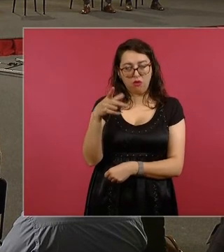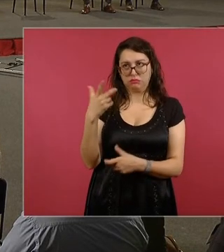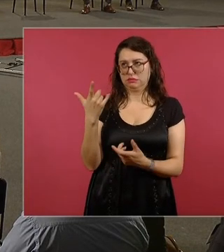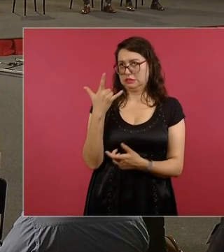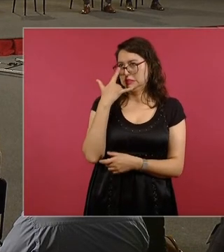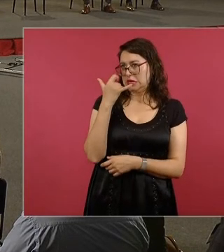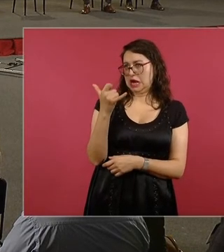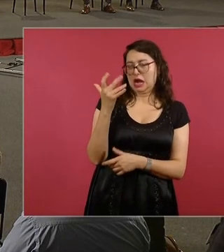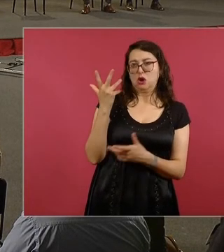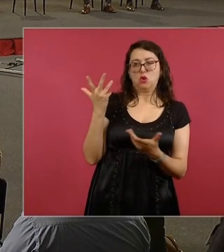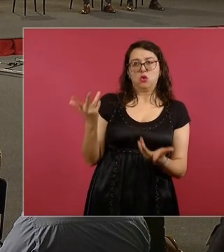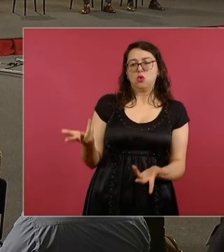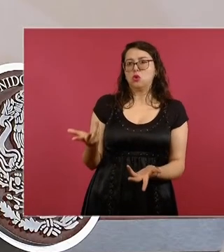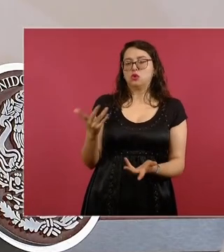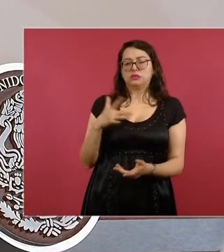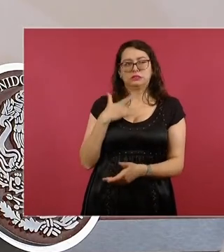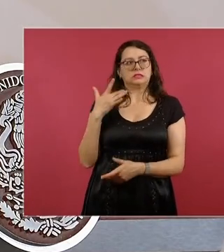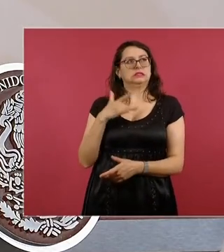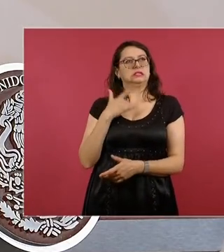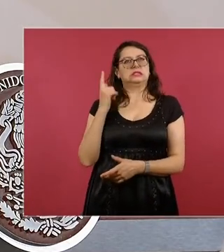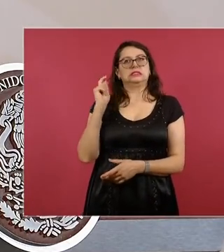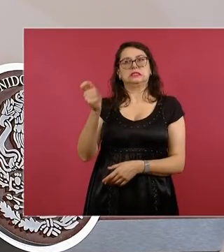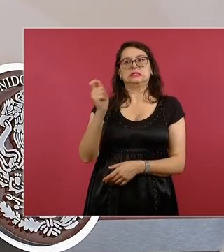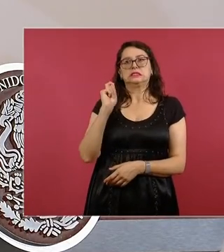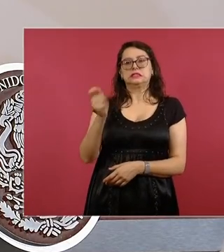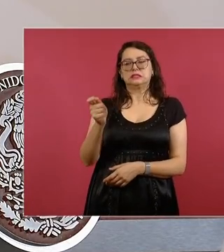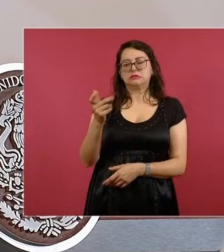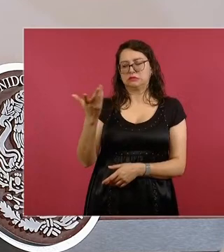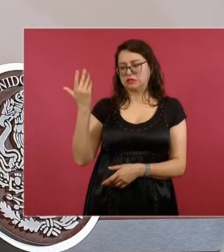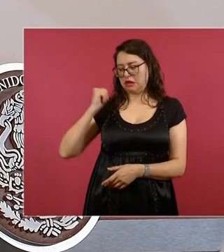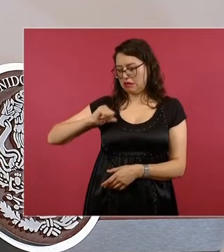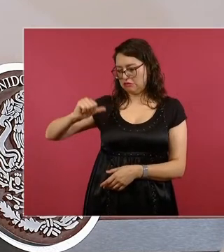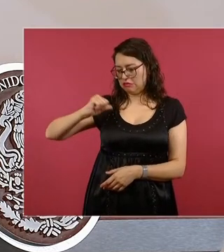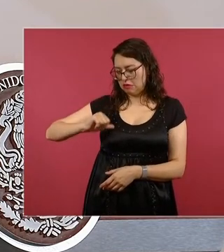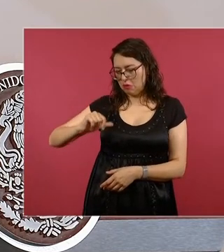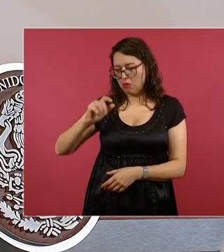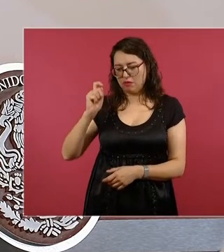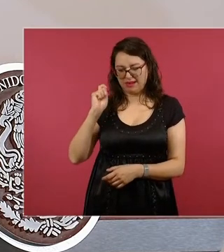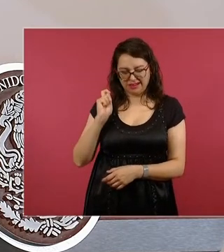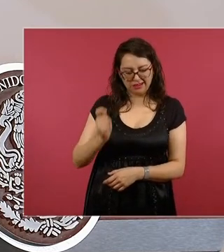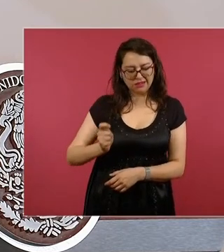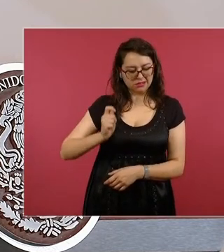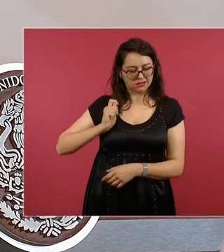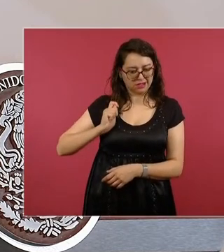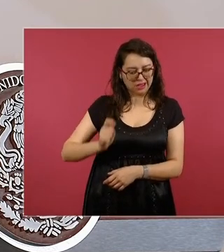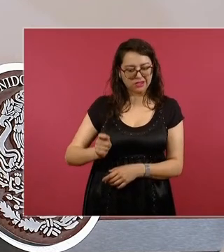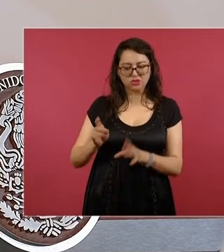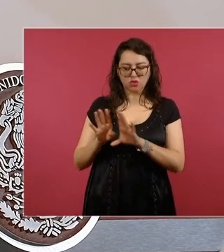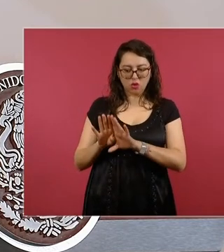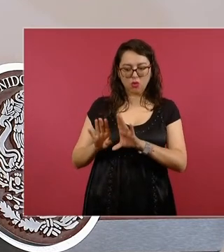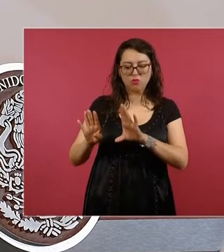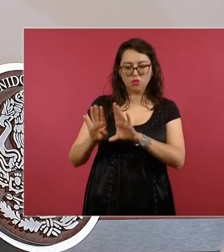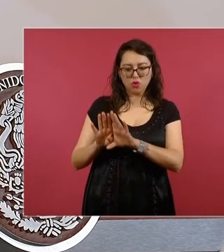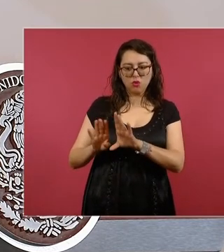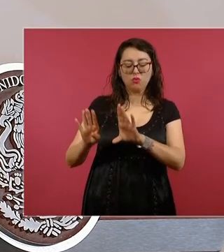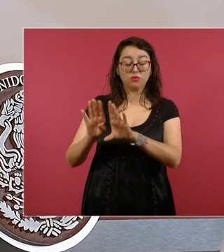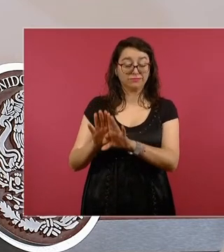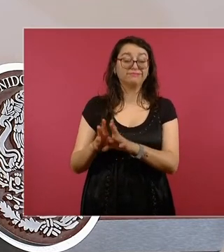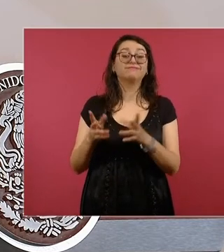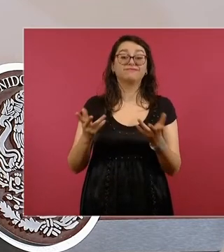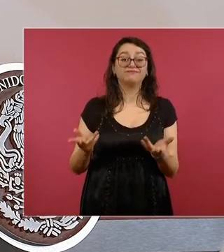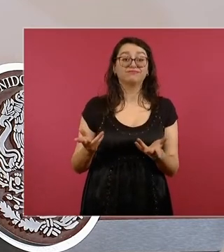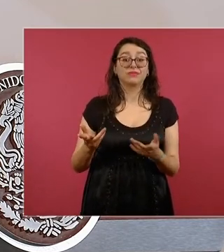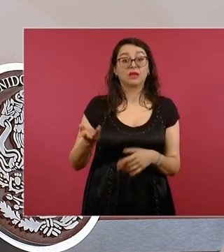obligatoriamente una explicación que tuviera sentido, pensaron nuestros antepasados. En tiempos pasados, la observación del cielo dejó un